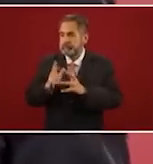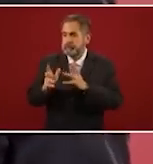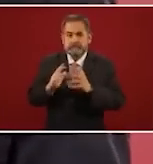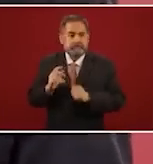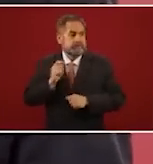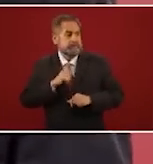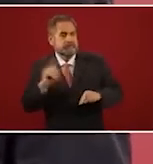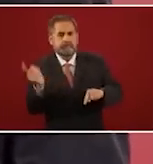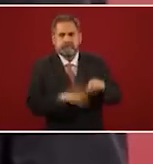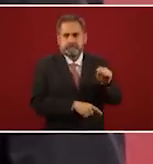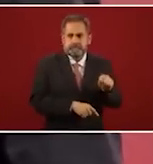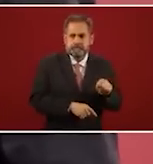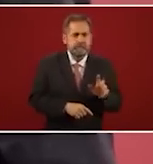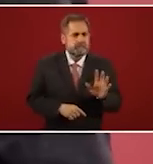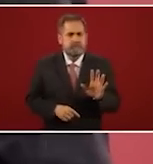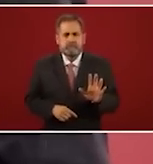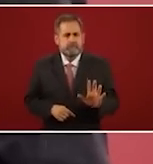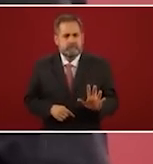es